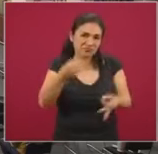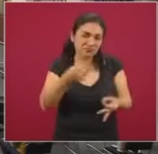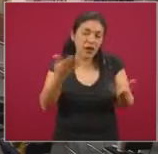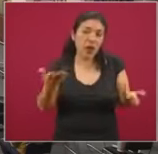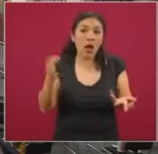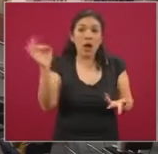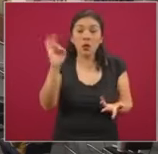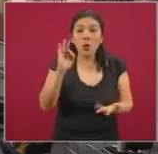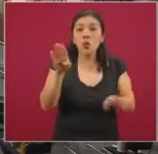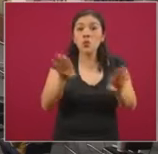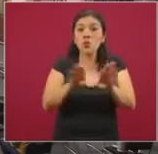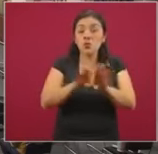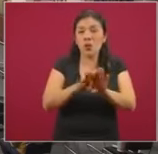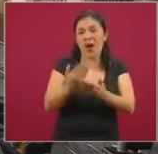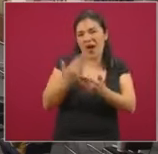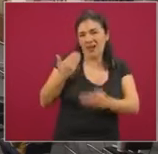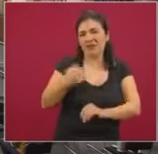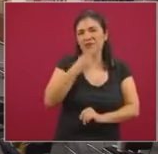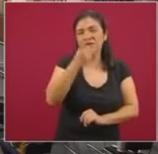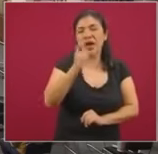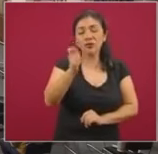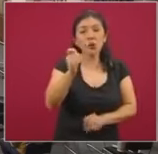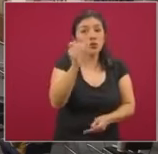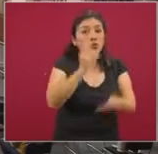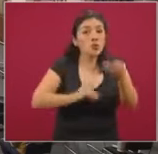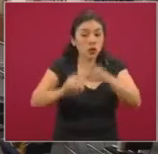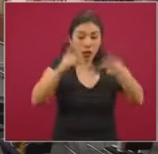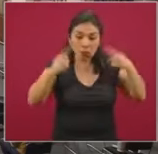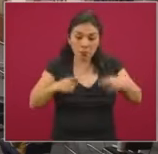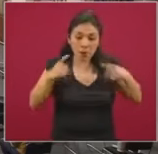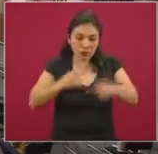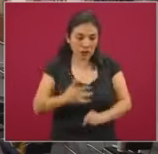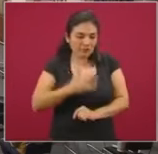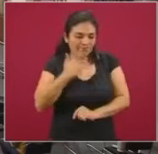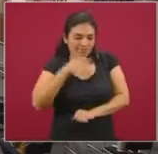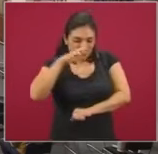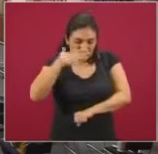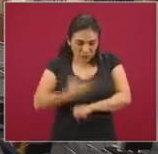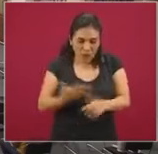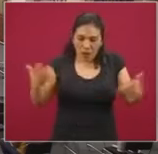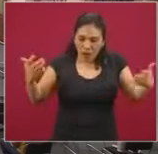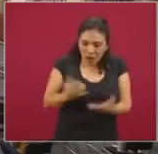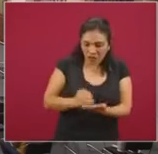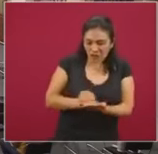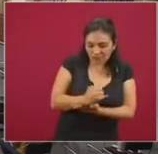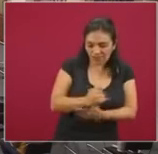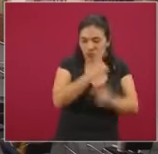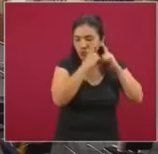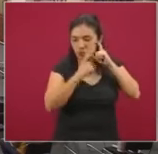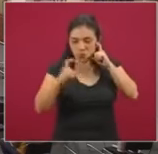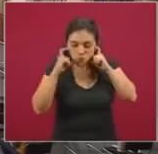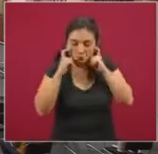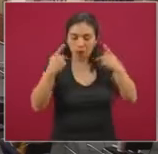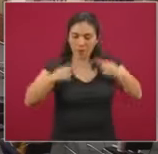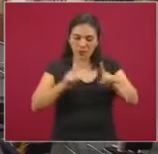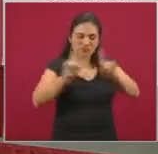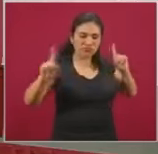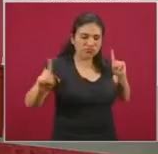la medida, como decíamos al principio, que todos nos sumemos a aplicar, implementar, poner en